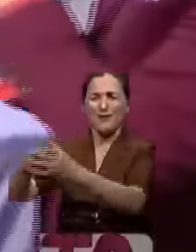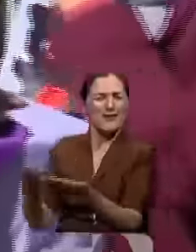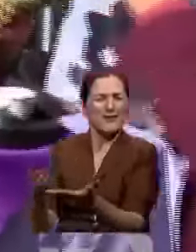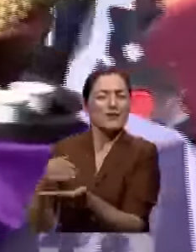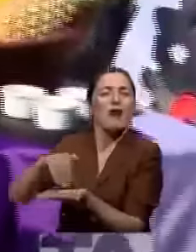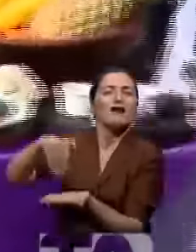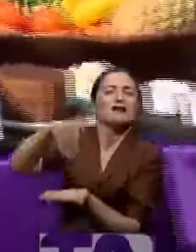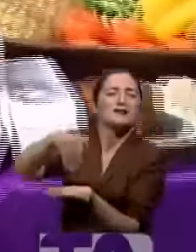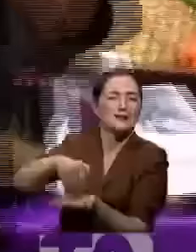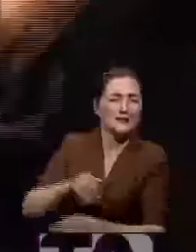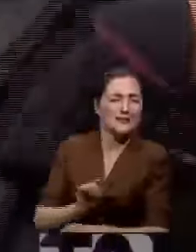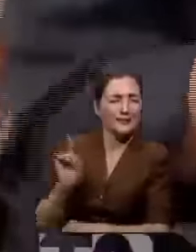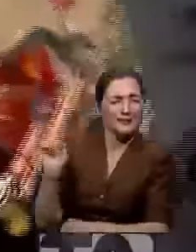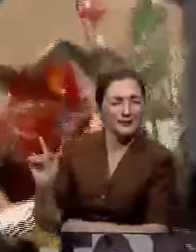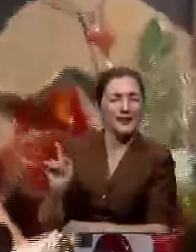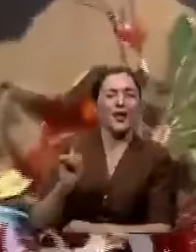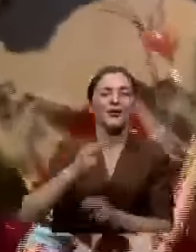del Chagra.